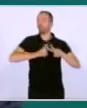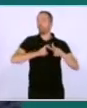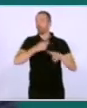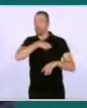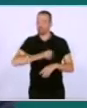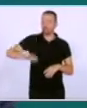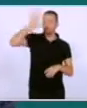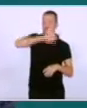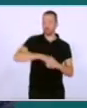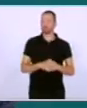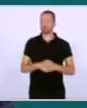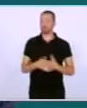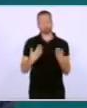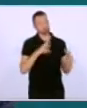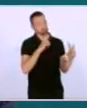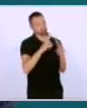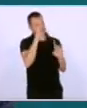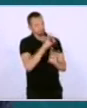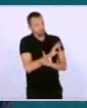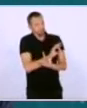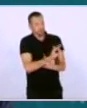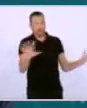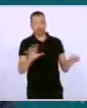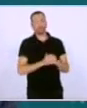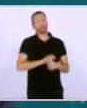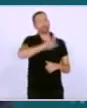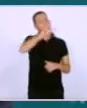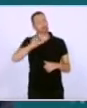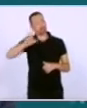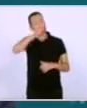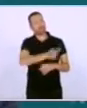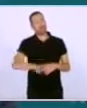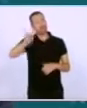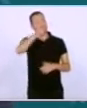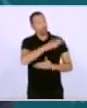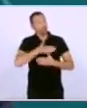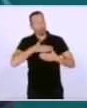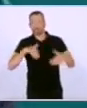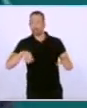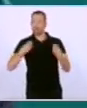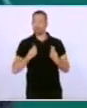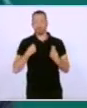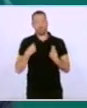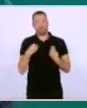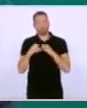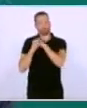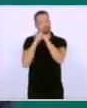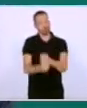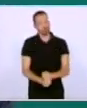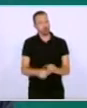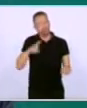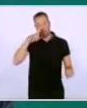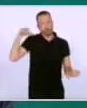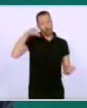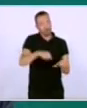bueno por supuesto yo creo que cualquier canario que lleve viviendo aquí muchos años y que tenga incluso sus raíces en estas